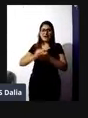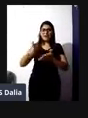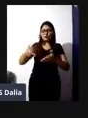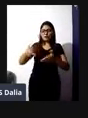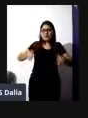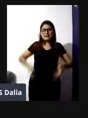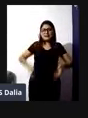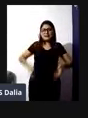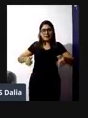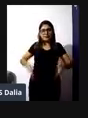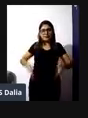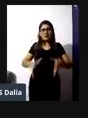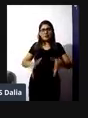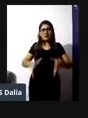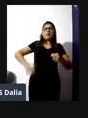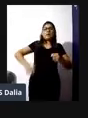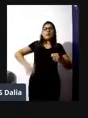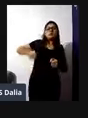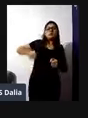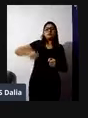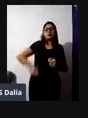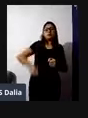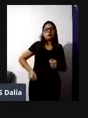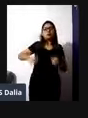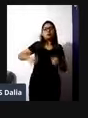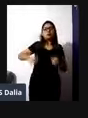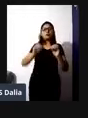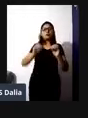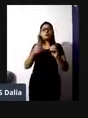ruedas, sus bastones, sus andaderas,